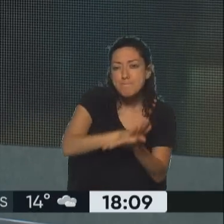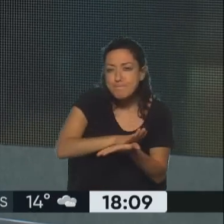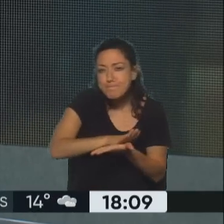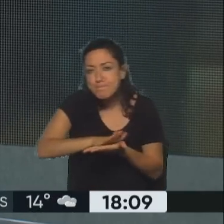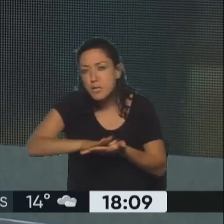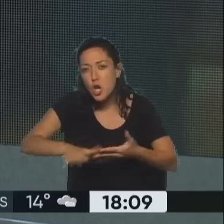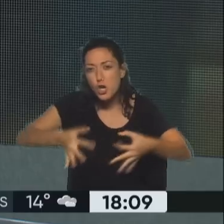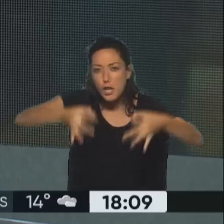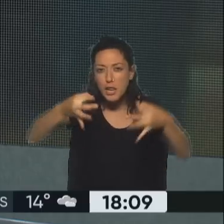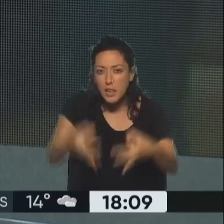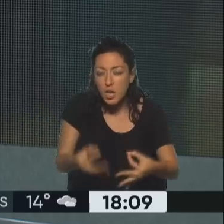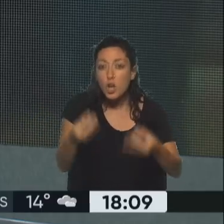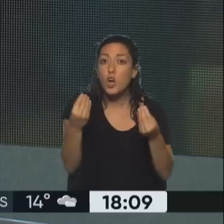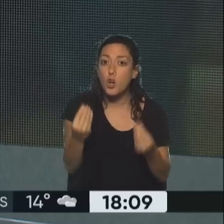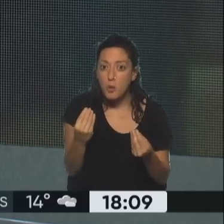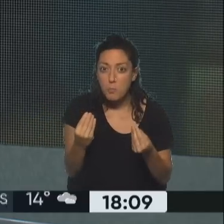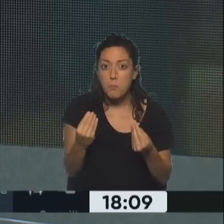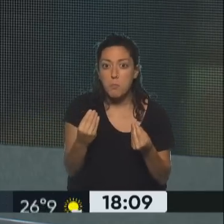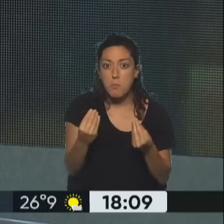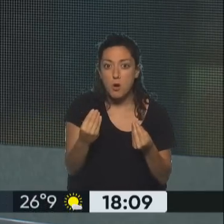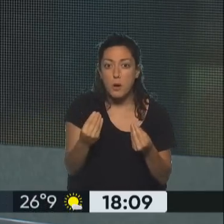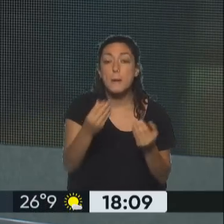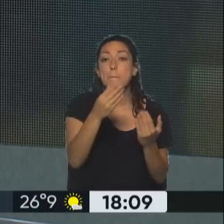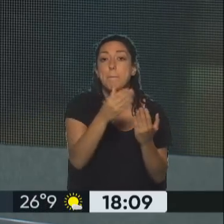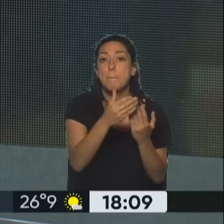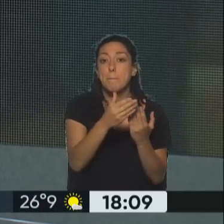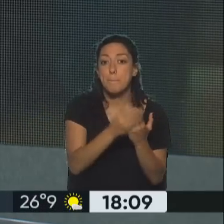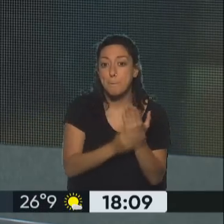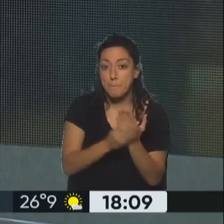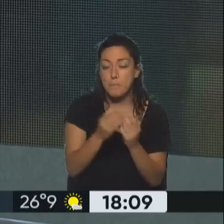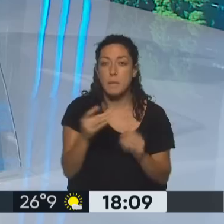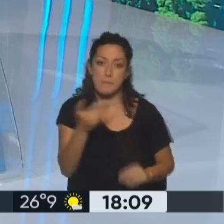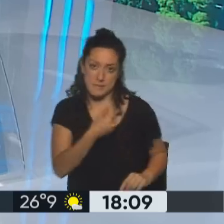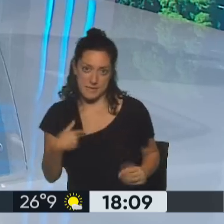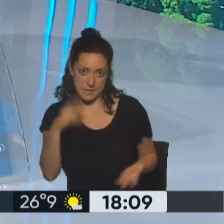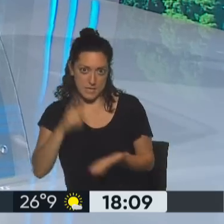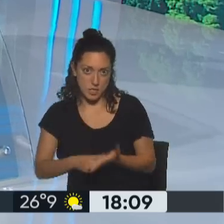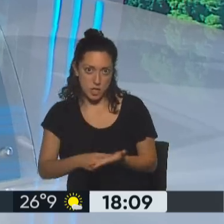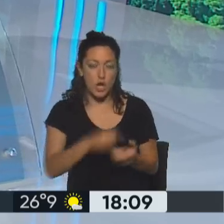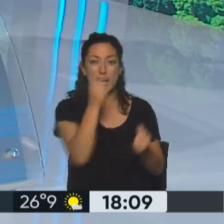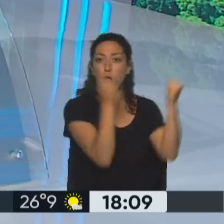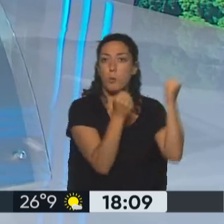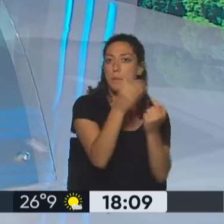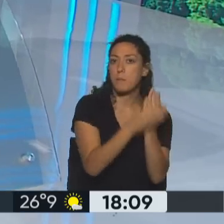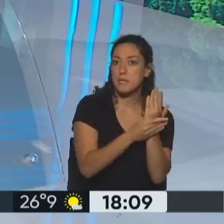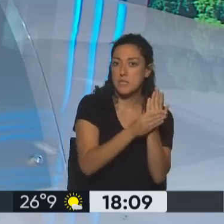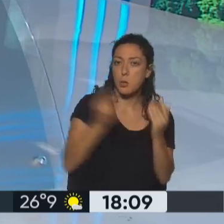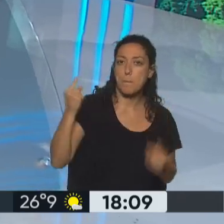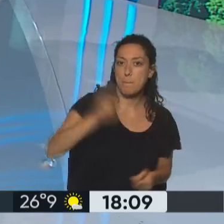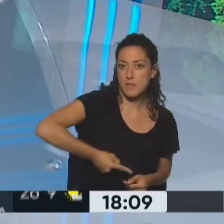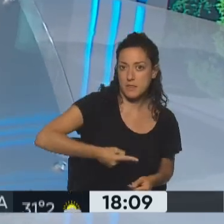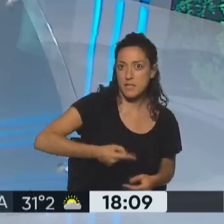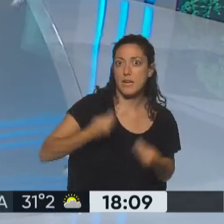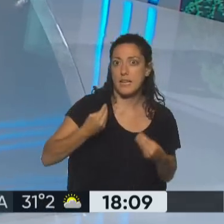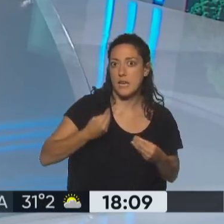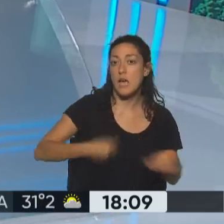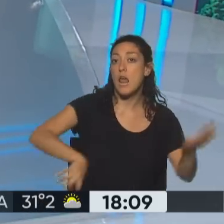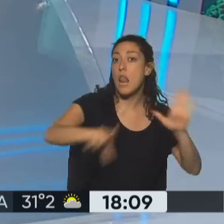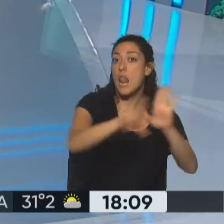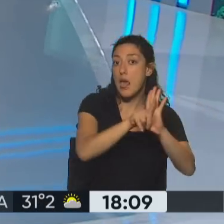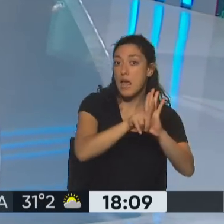que resolvió es ordenarle al Ministerio, el presidente resolvió ordenarle al Ministerio de Economía que envíe una ley